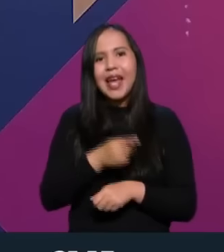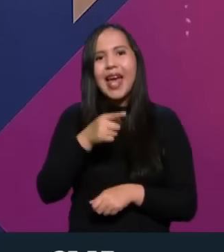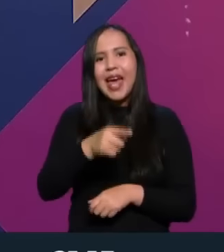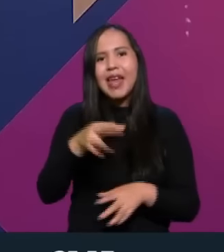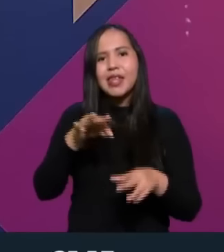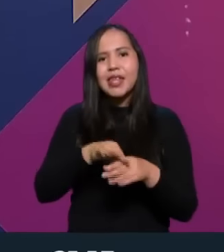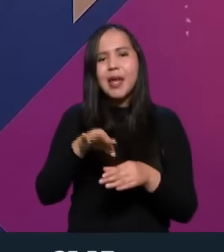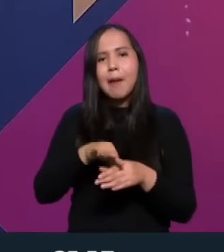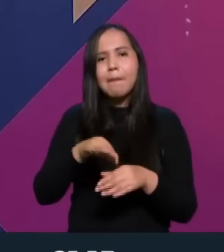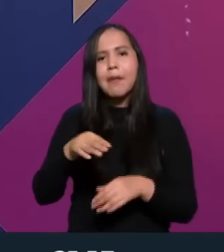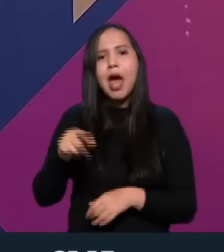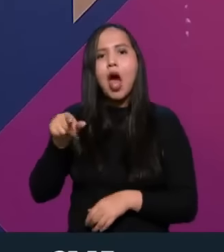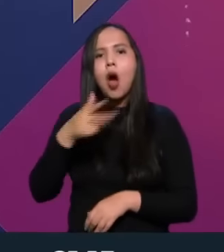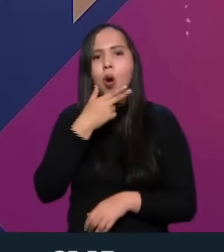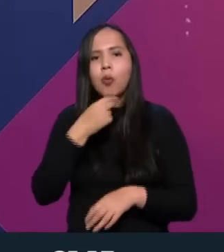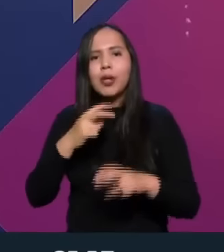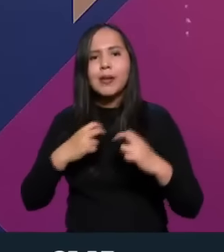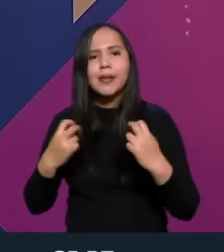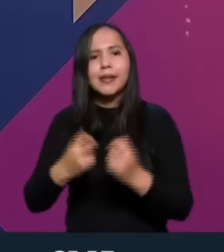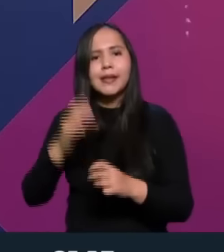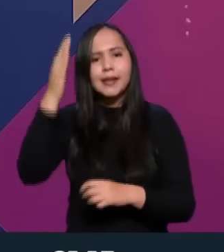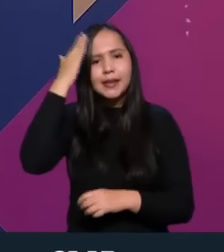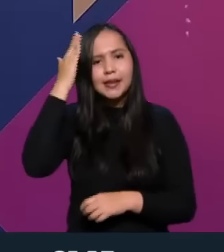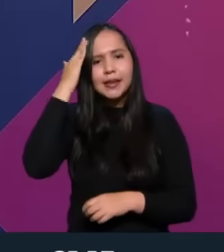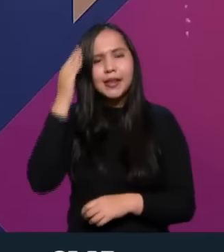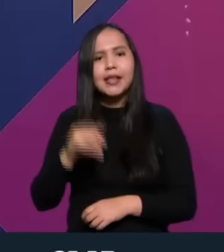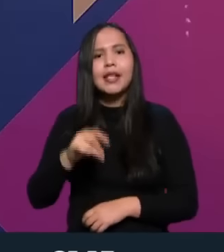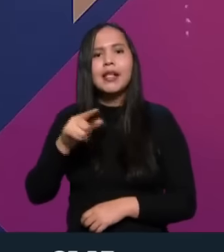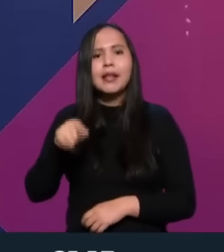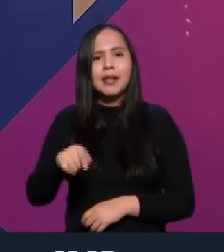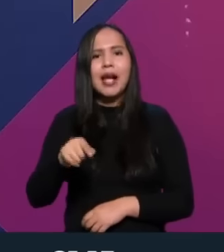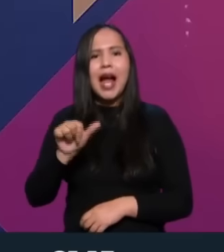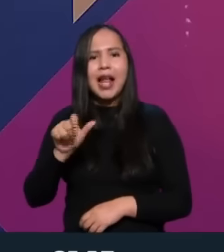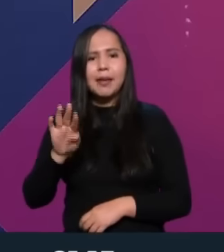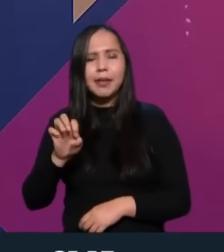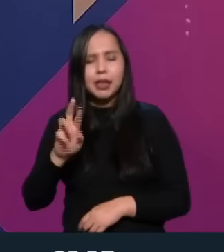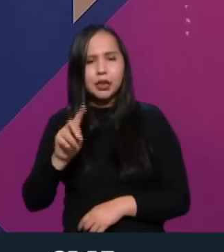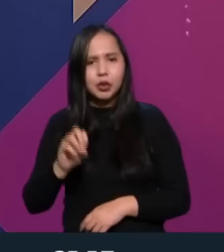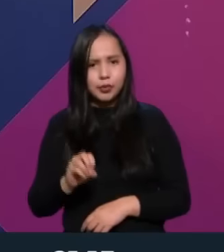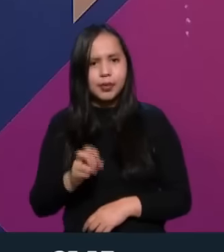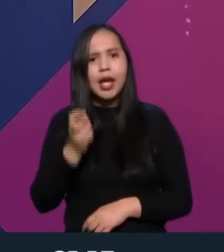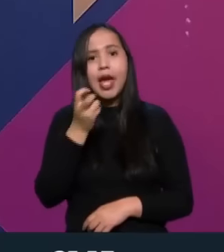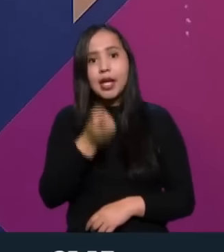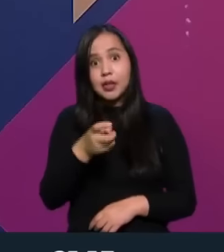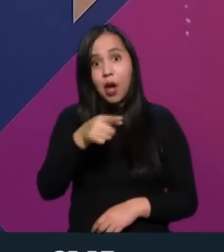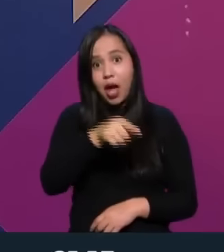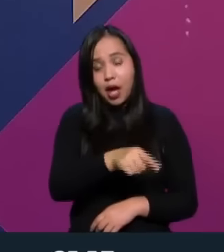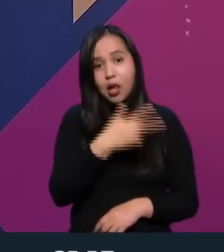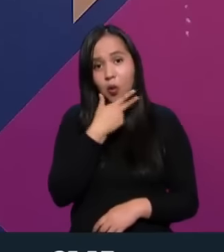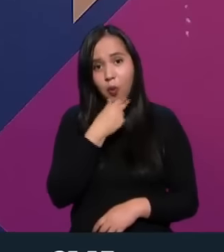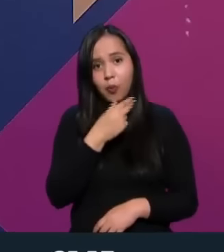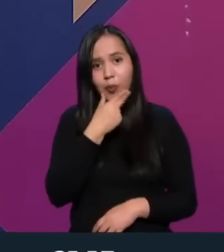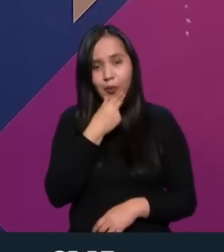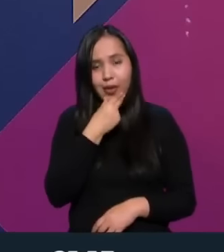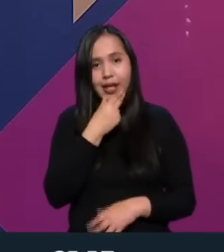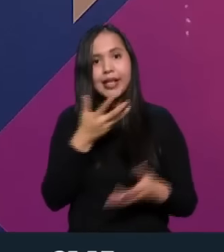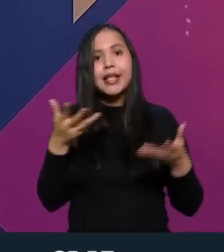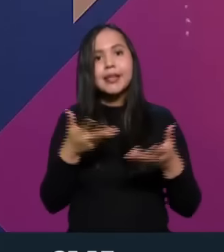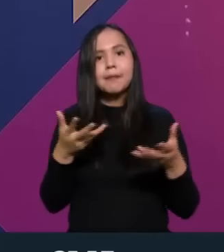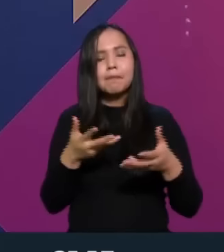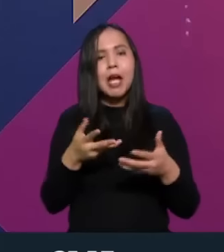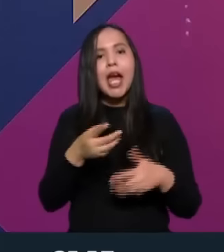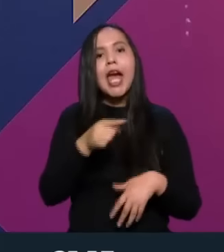ministro Pérez Dayán, Alberto Gelacio Pérez Dayán. De hecho, en cuanto él se adelanta